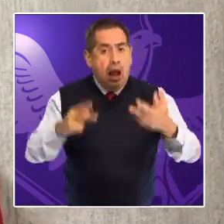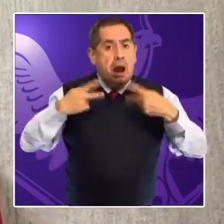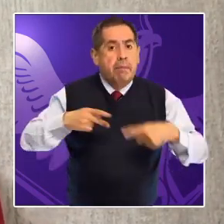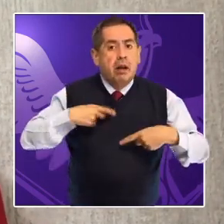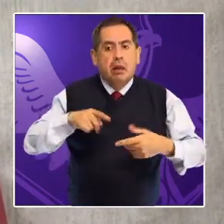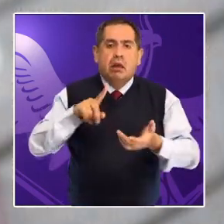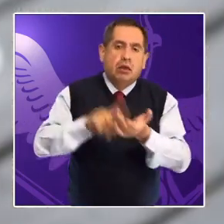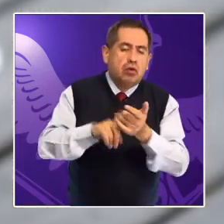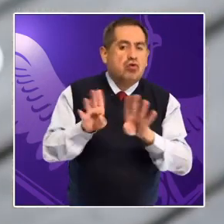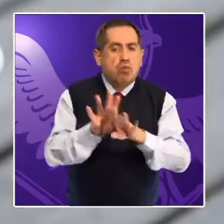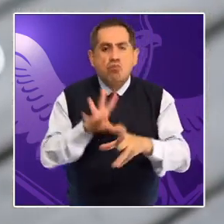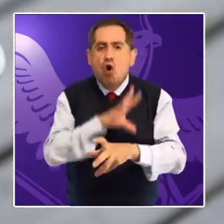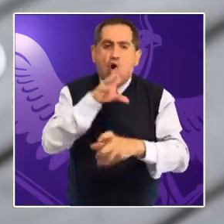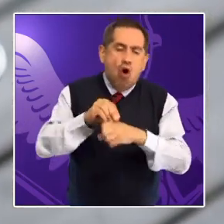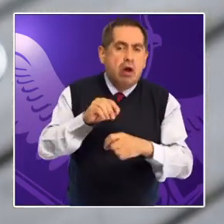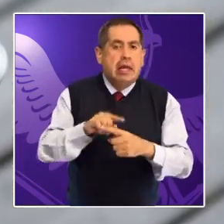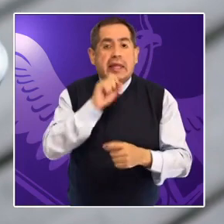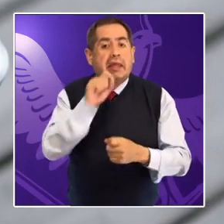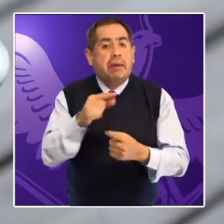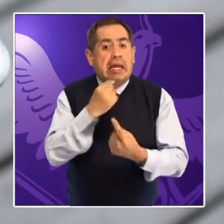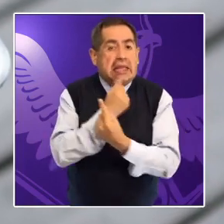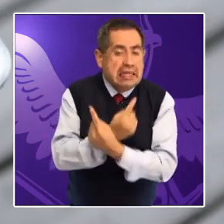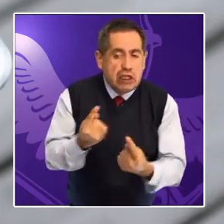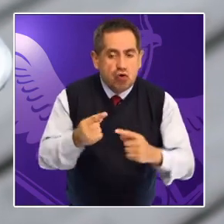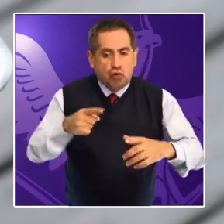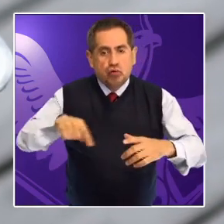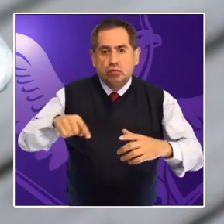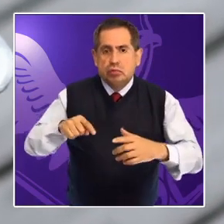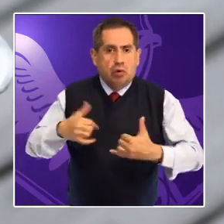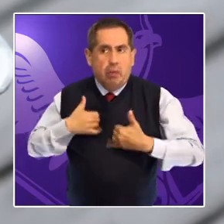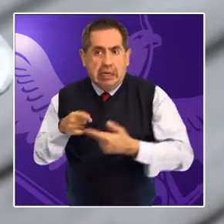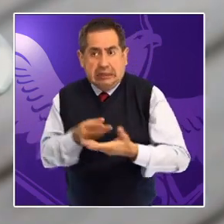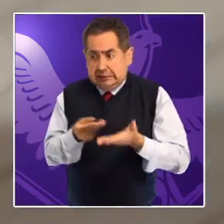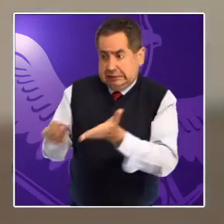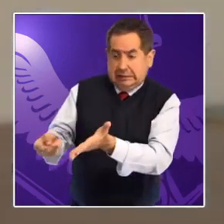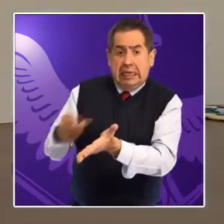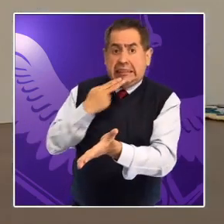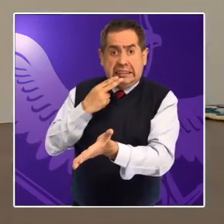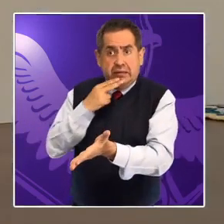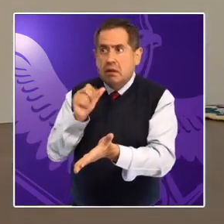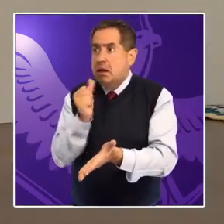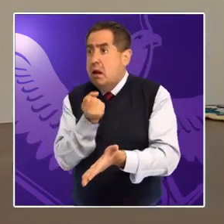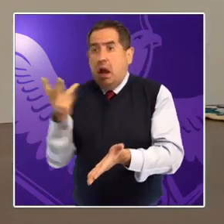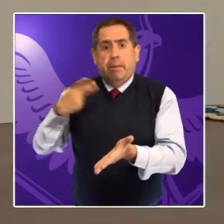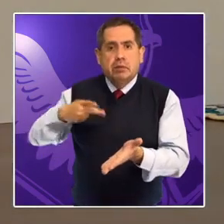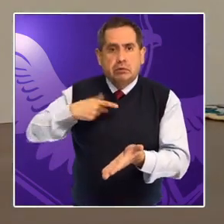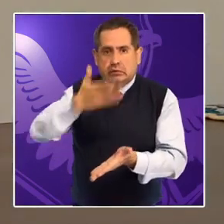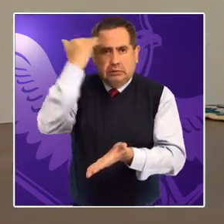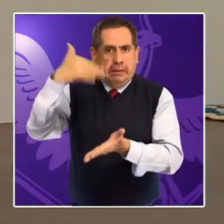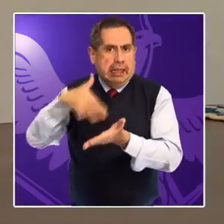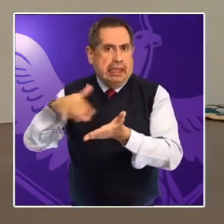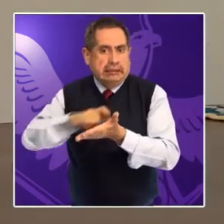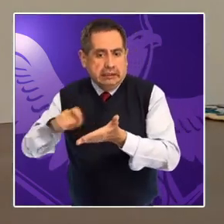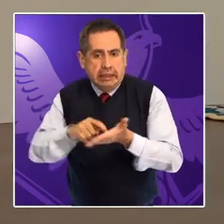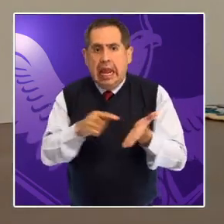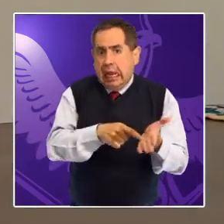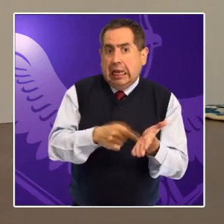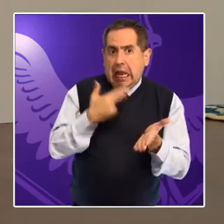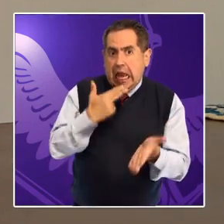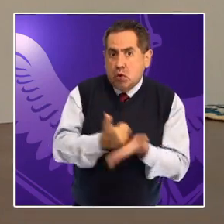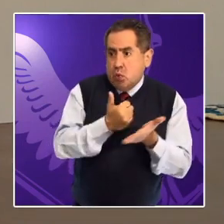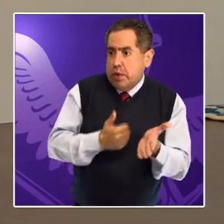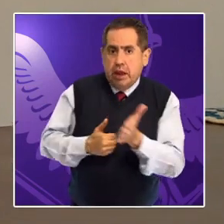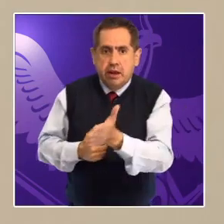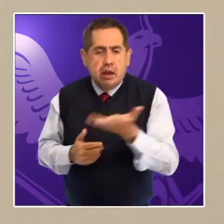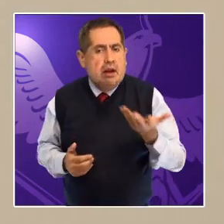general, incluyendo también a los niños, niñas y adolescentes, y a muchas personas que en México no saben leer y escribir. Se tiene que hacer